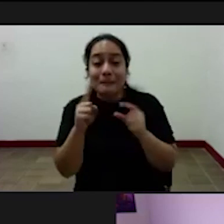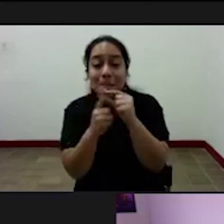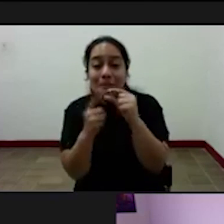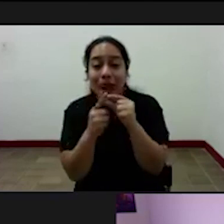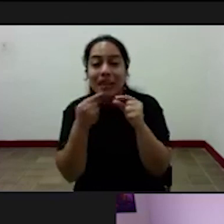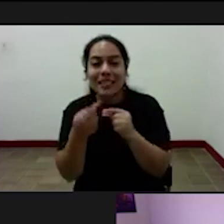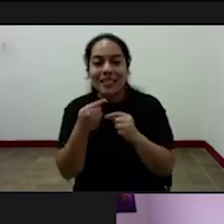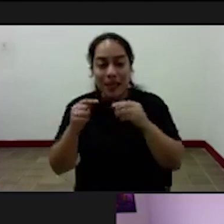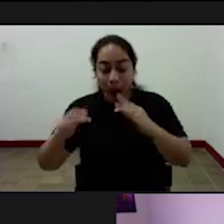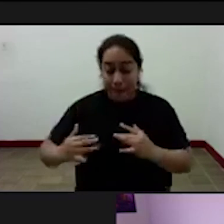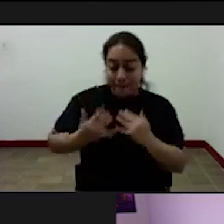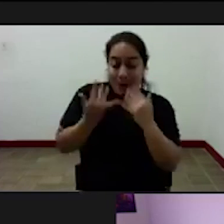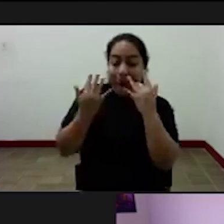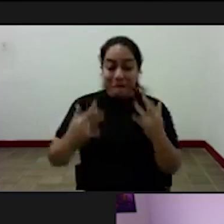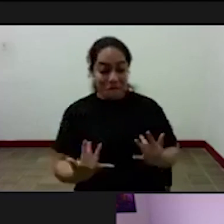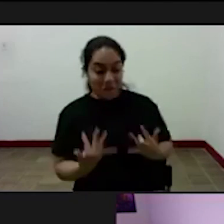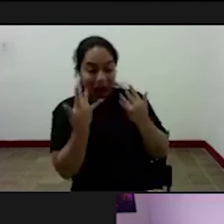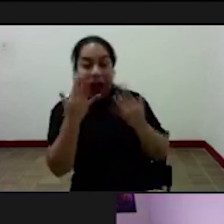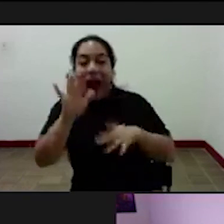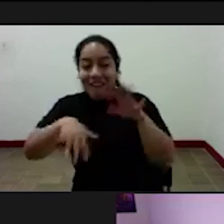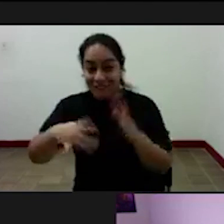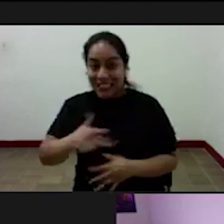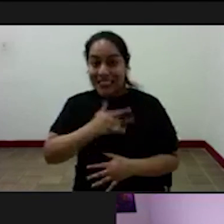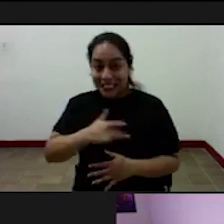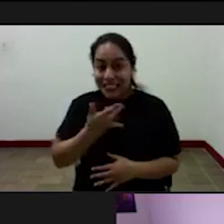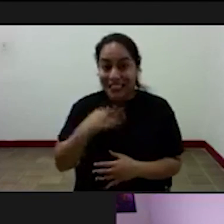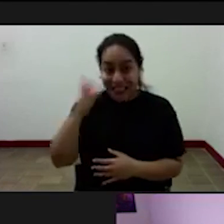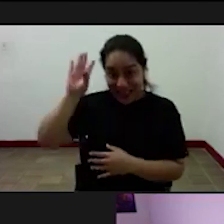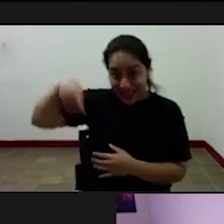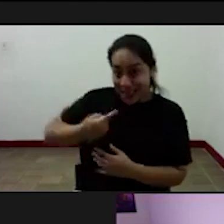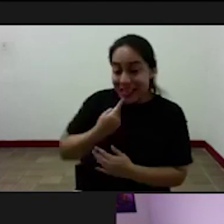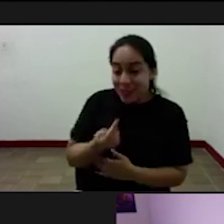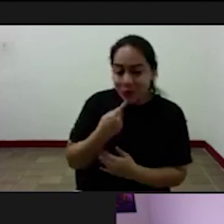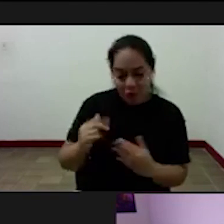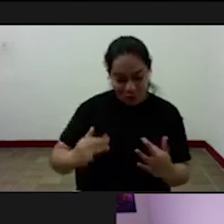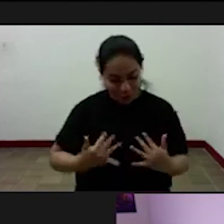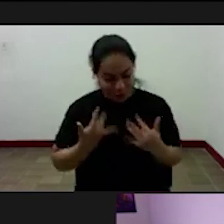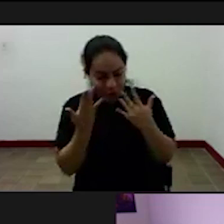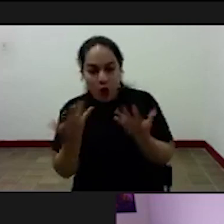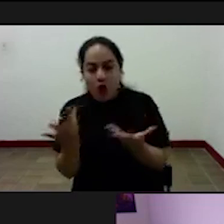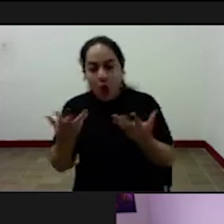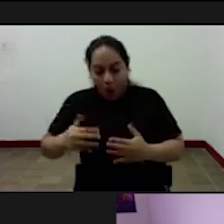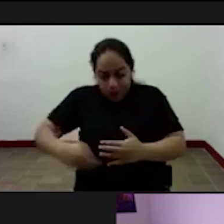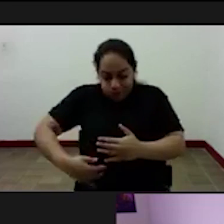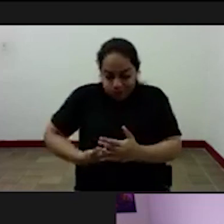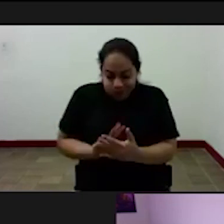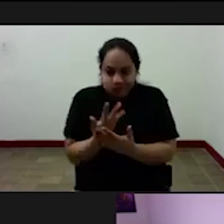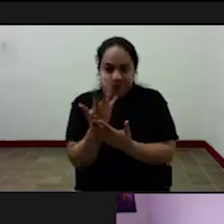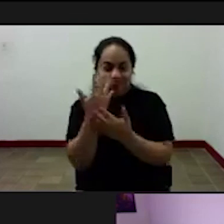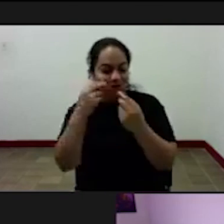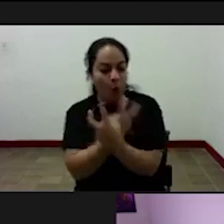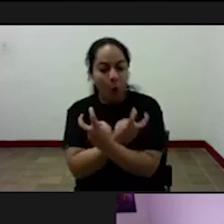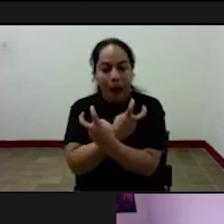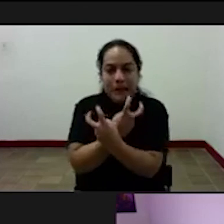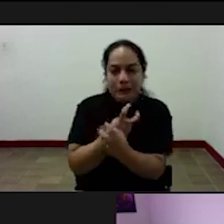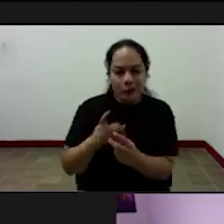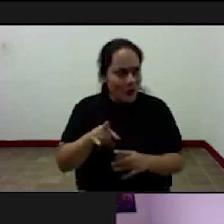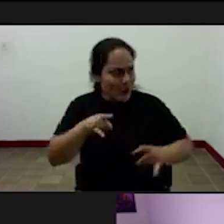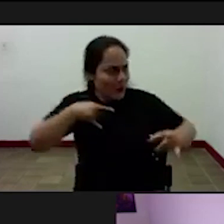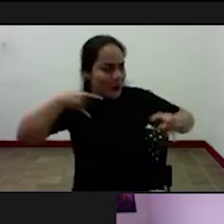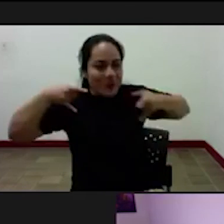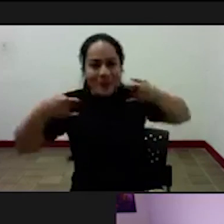que se sienten en el cuerpo, se sienten en el vientre, en los huesos, etcétera. Hay que potenciar